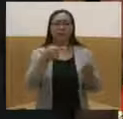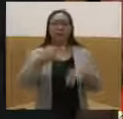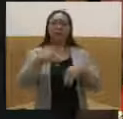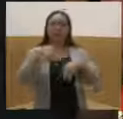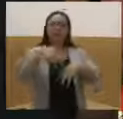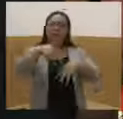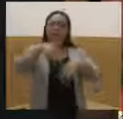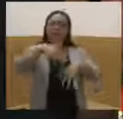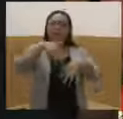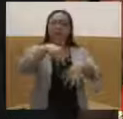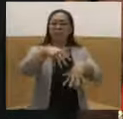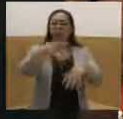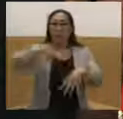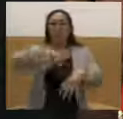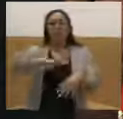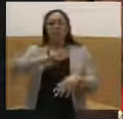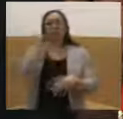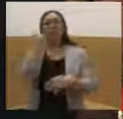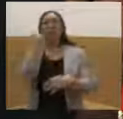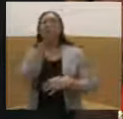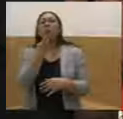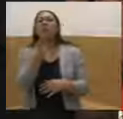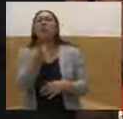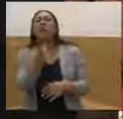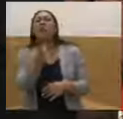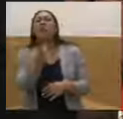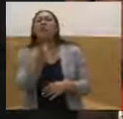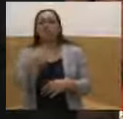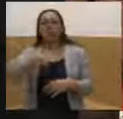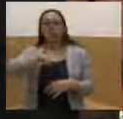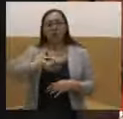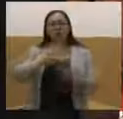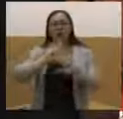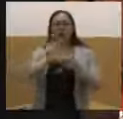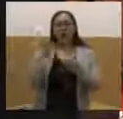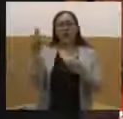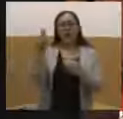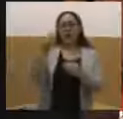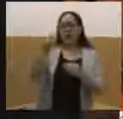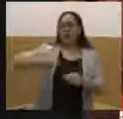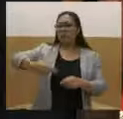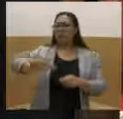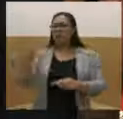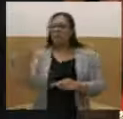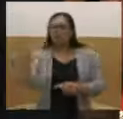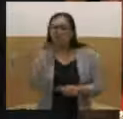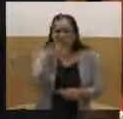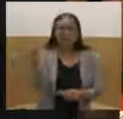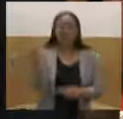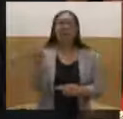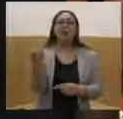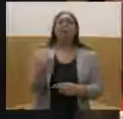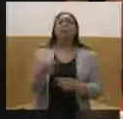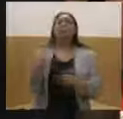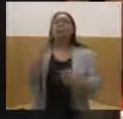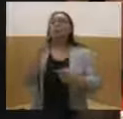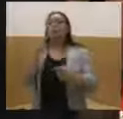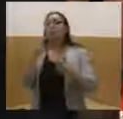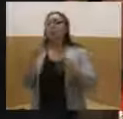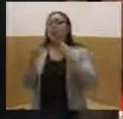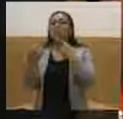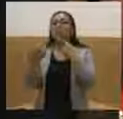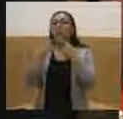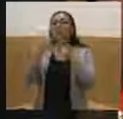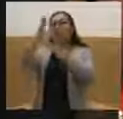Desde el PRI queremos decirles que necesitamos con urgencia un diálogo serio y constructivo, que